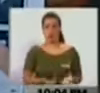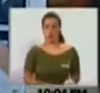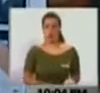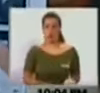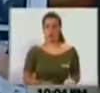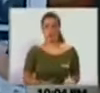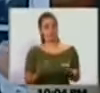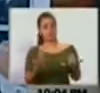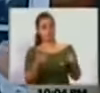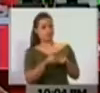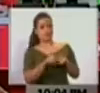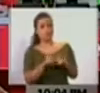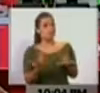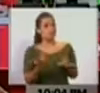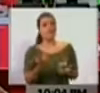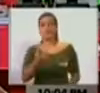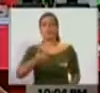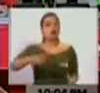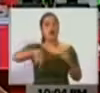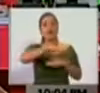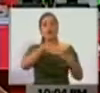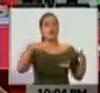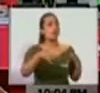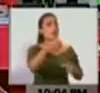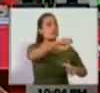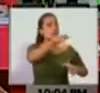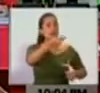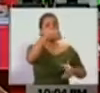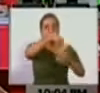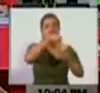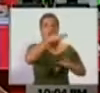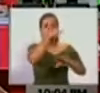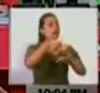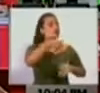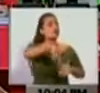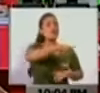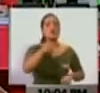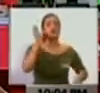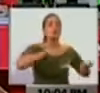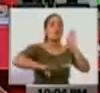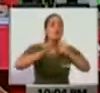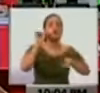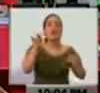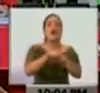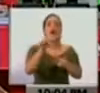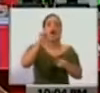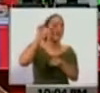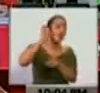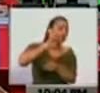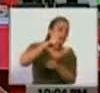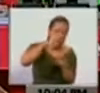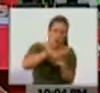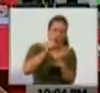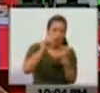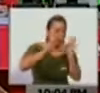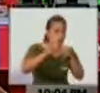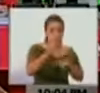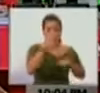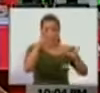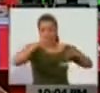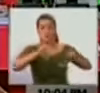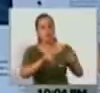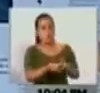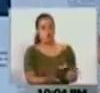Tanque de aguas putrefactas, aguas sucias, de los diputados de la derecha venezolana. Miren